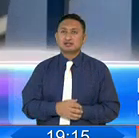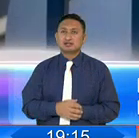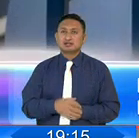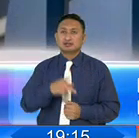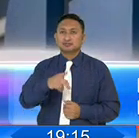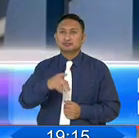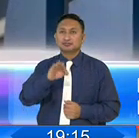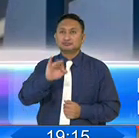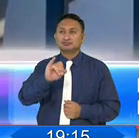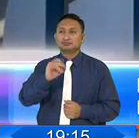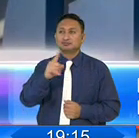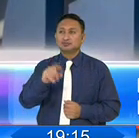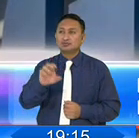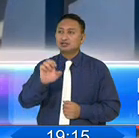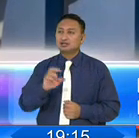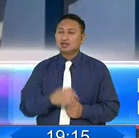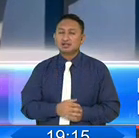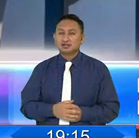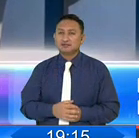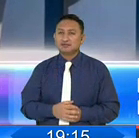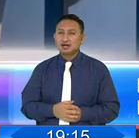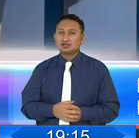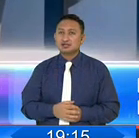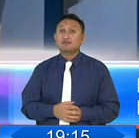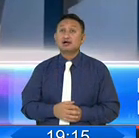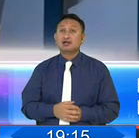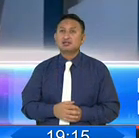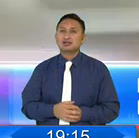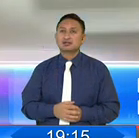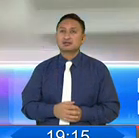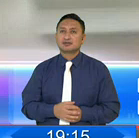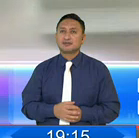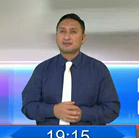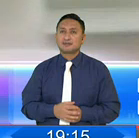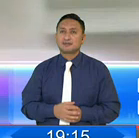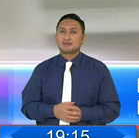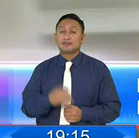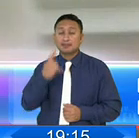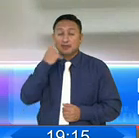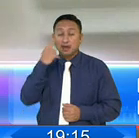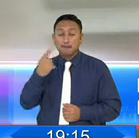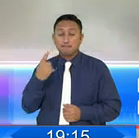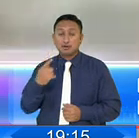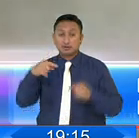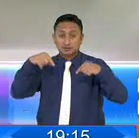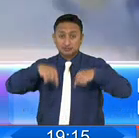comenzará a probar su vacuna contra la pandemia en menores a partir de los 12 años. Se trata de pruebas que